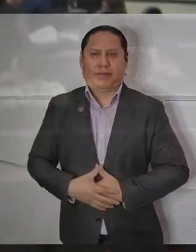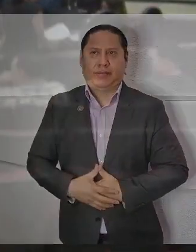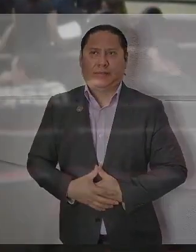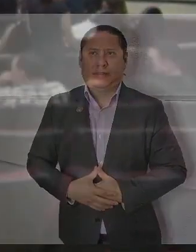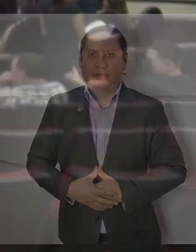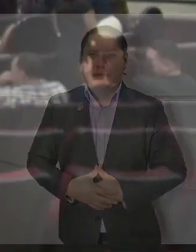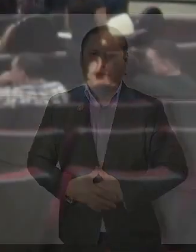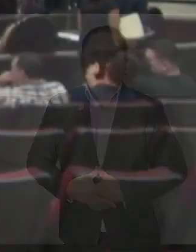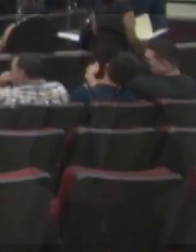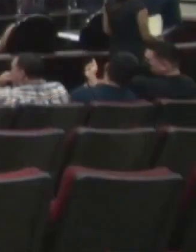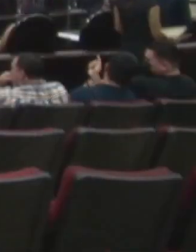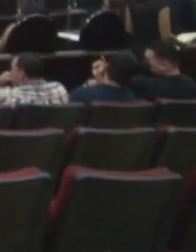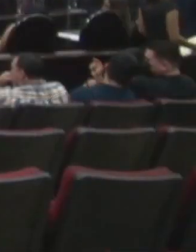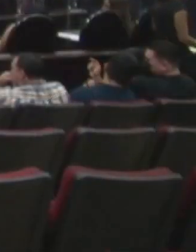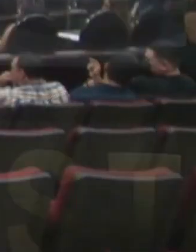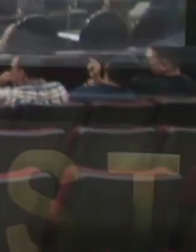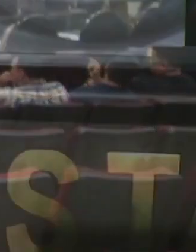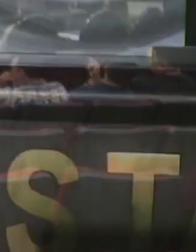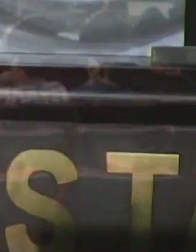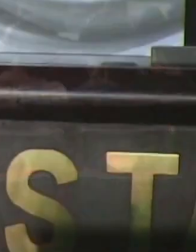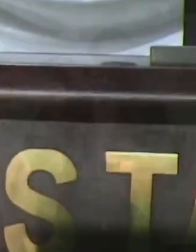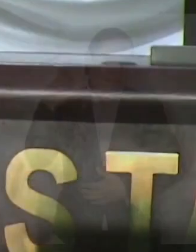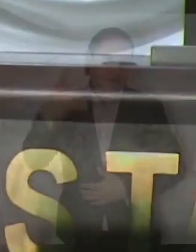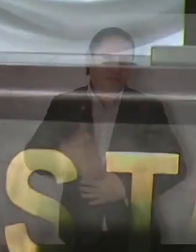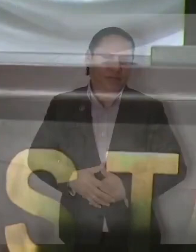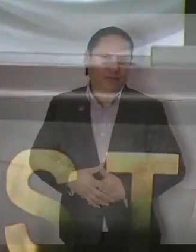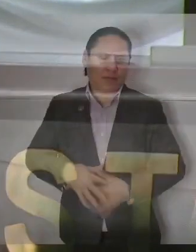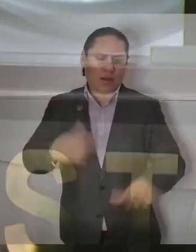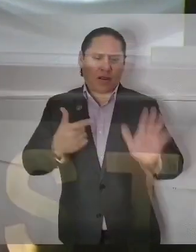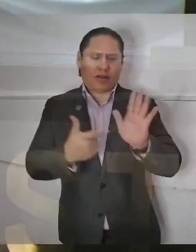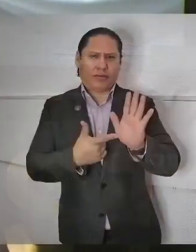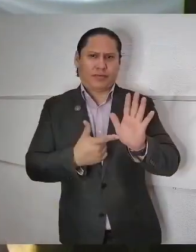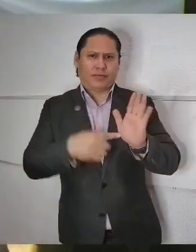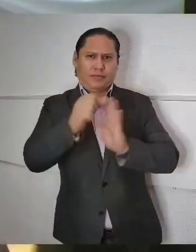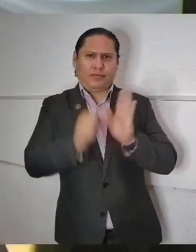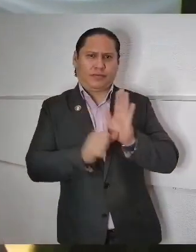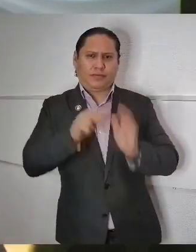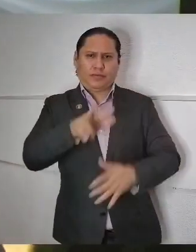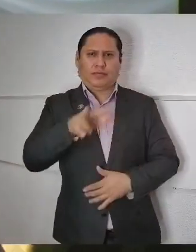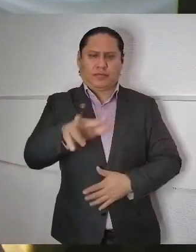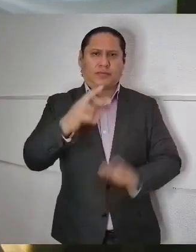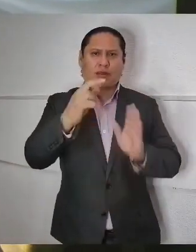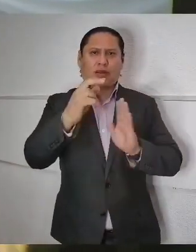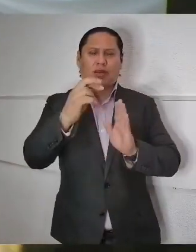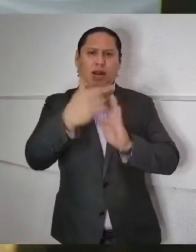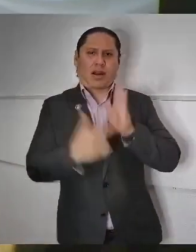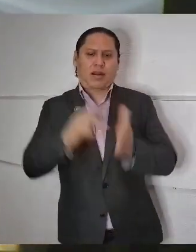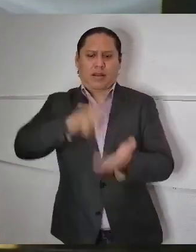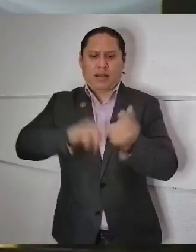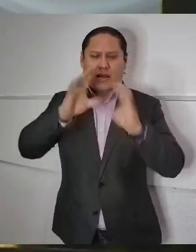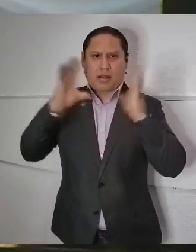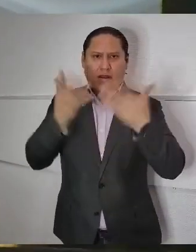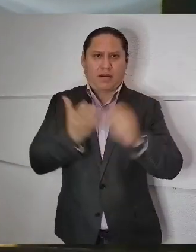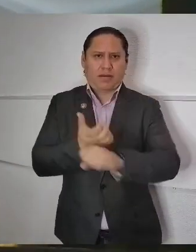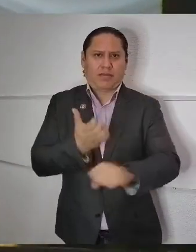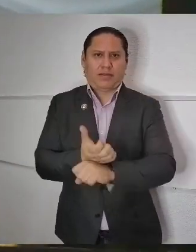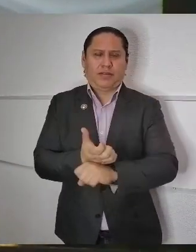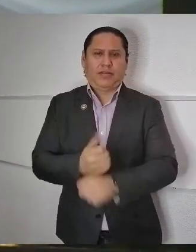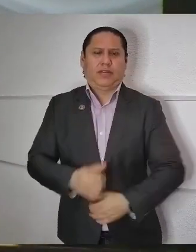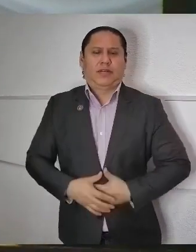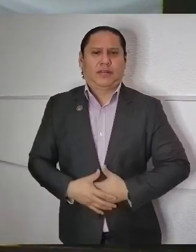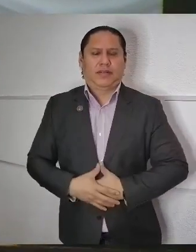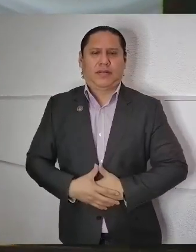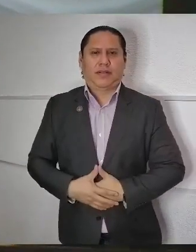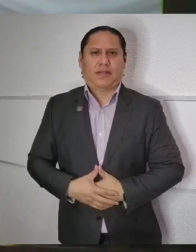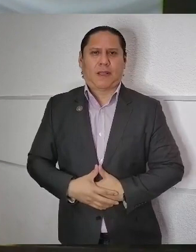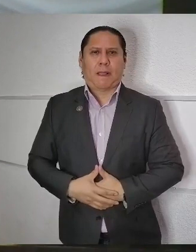secretaria. Honorable Asamblea, con fundamento en el artículo 18 del reglamento interior de este Honorable